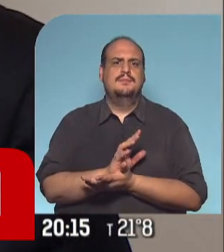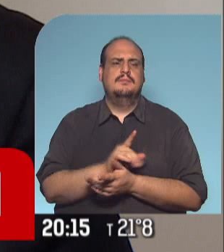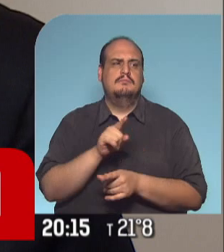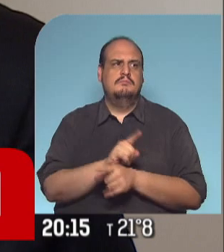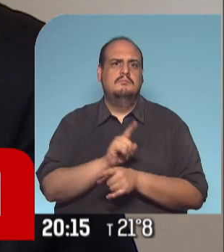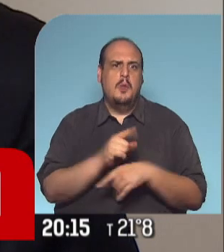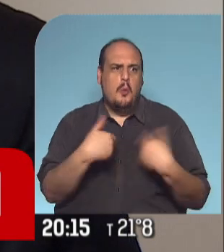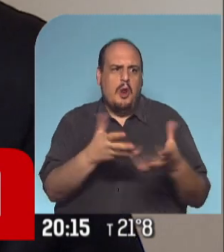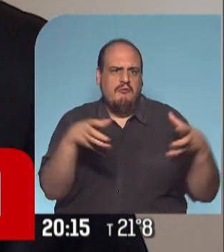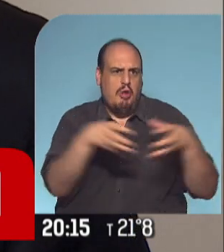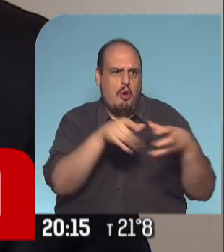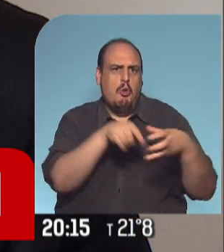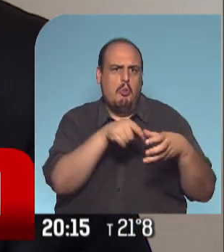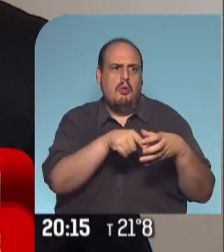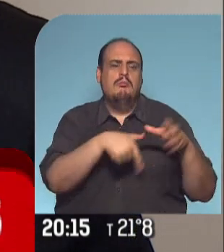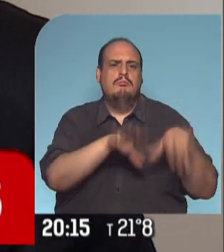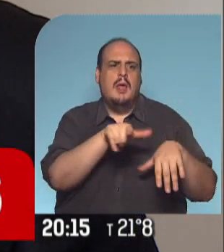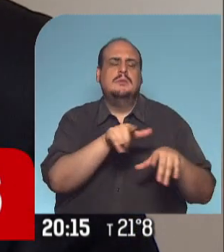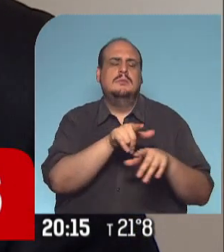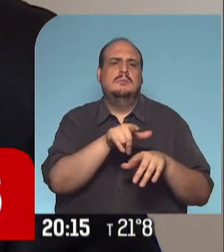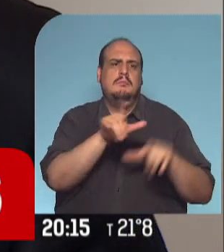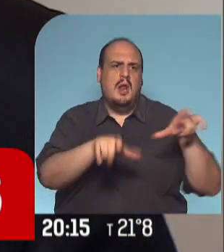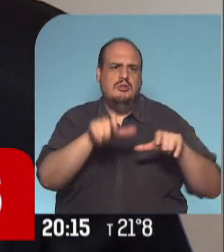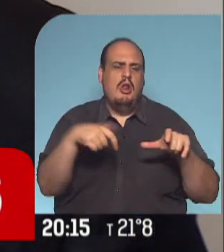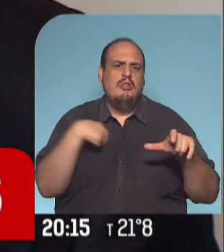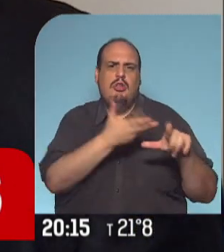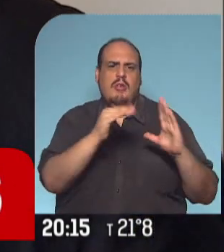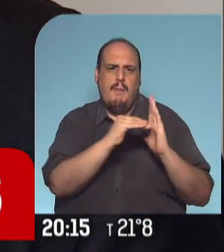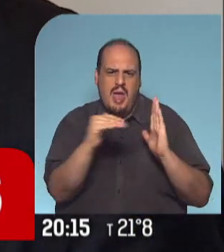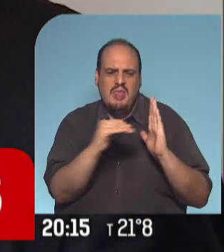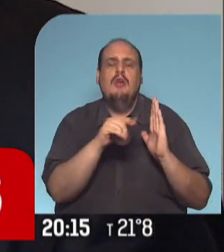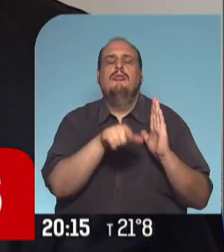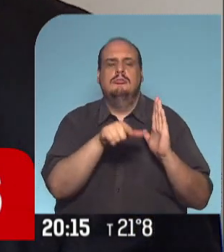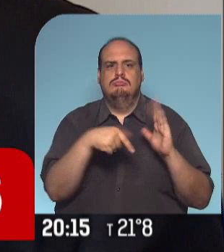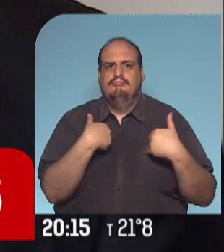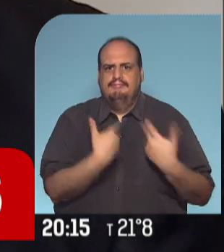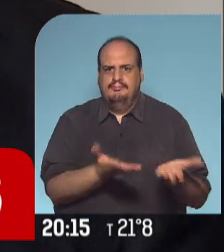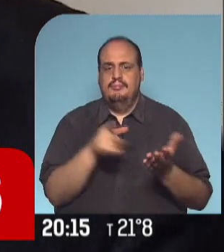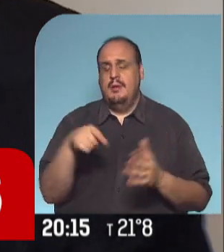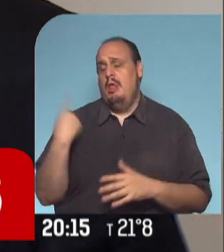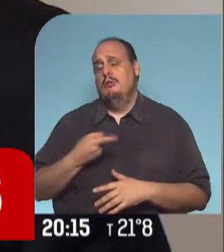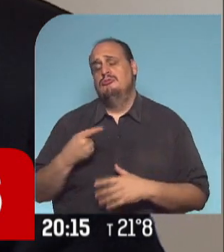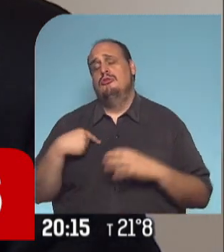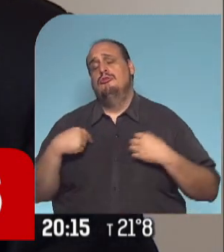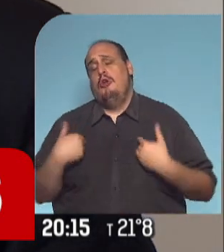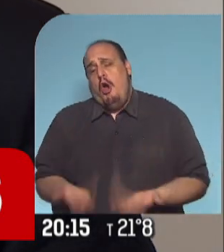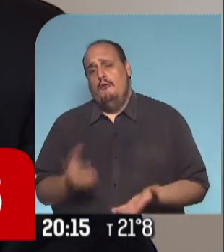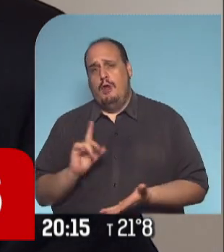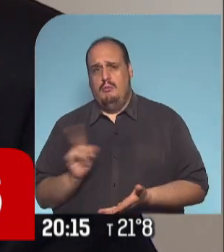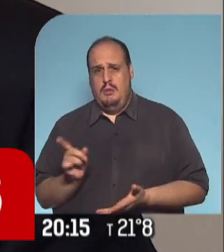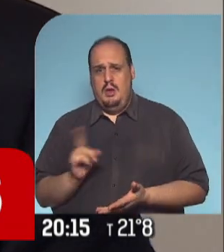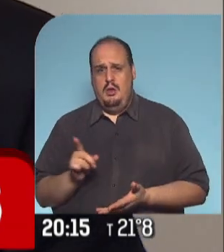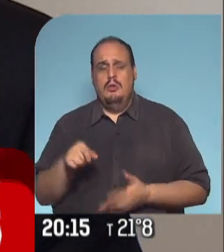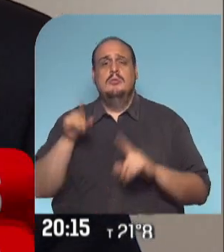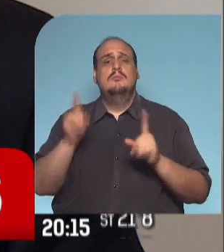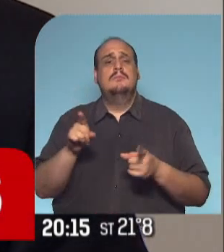término determinado, fundamentalmente los sectores medios, pero en particular no quedamos satisfechos con que no se haya